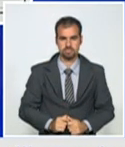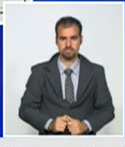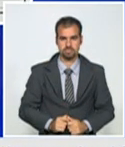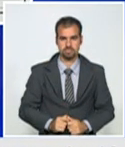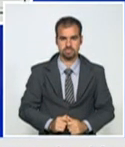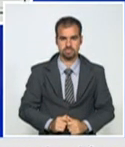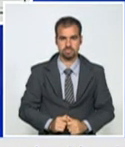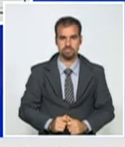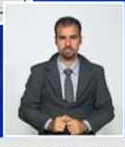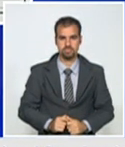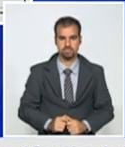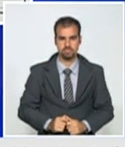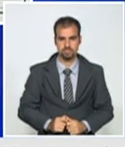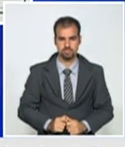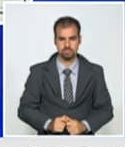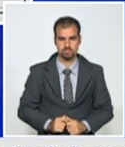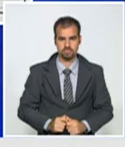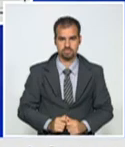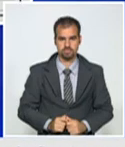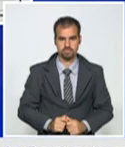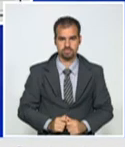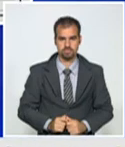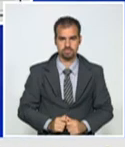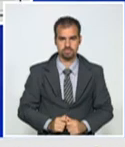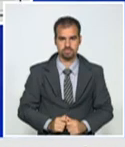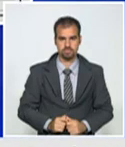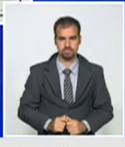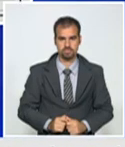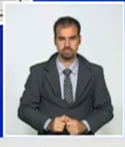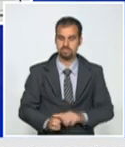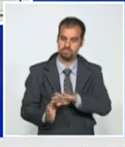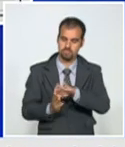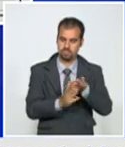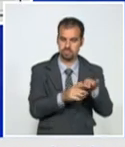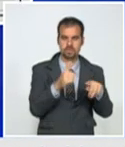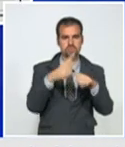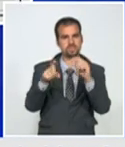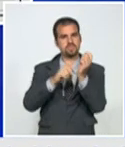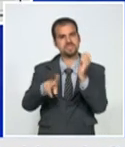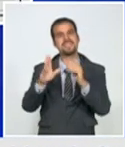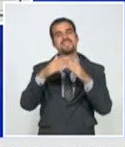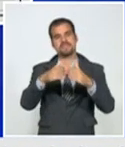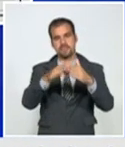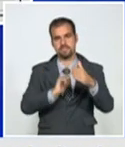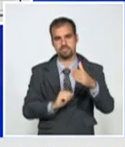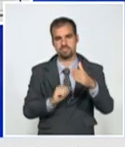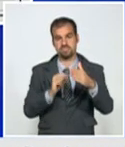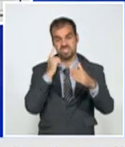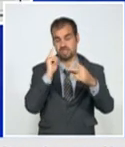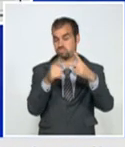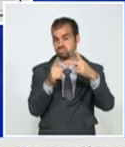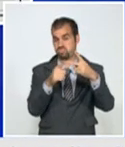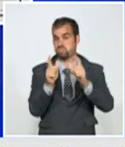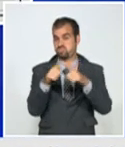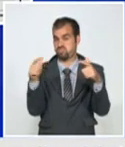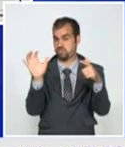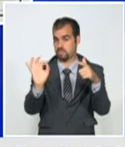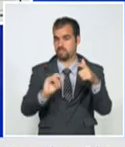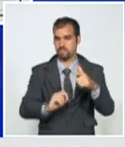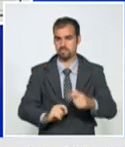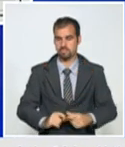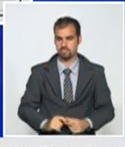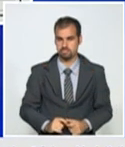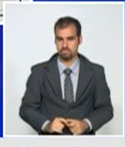elevadas. Le sigue Granma, que ocupa el segundo lugar. Esta es una provincia